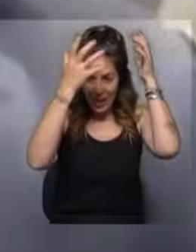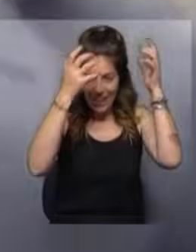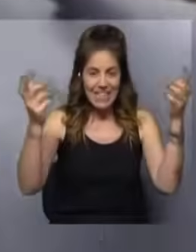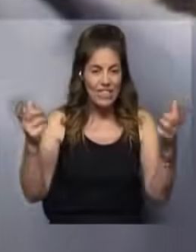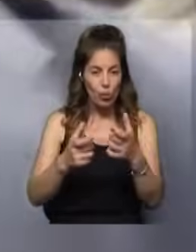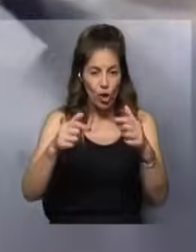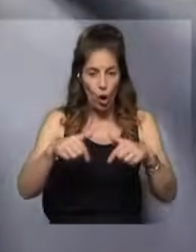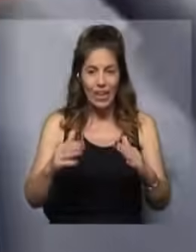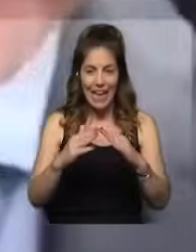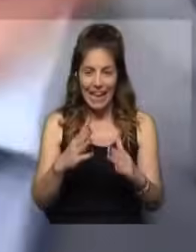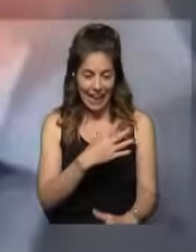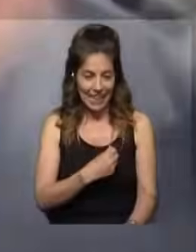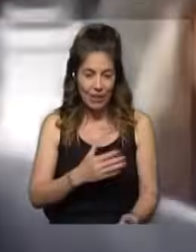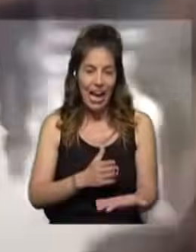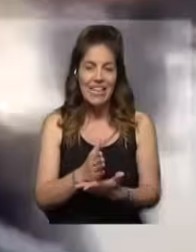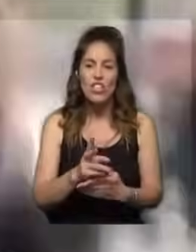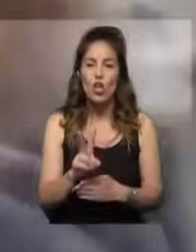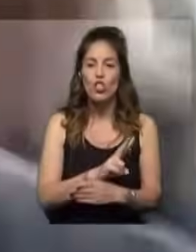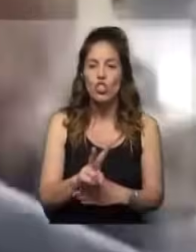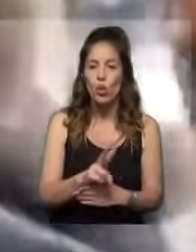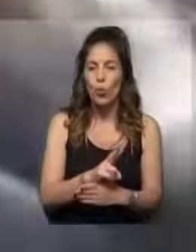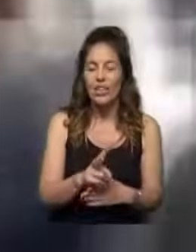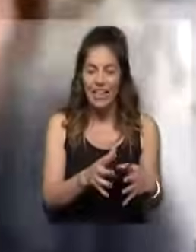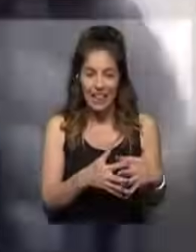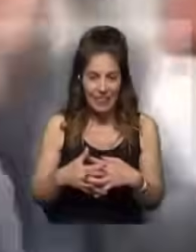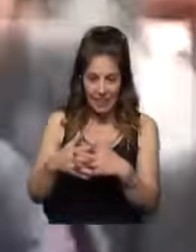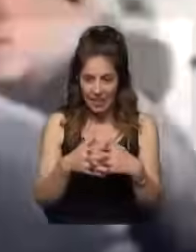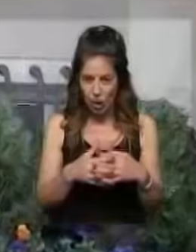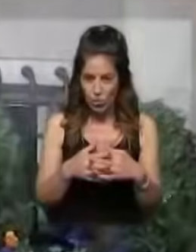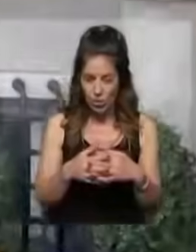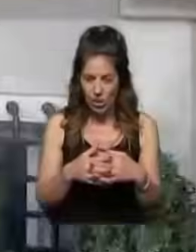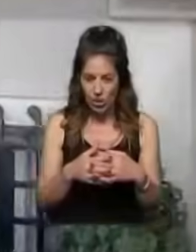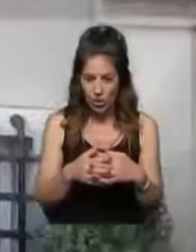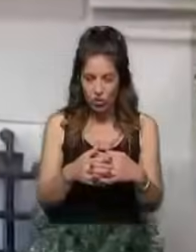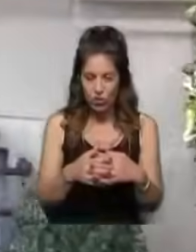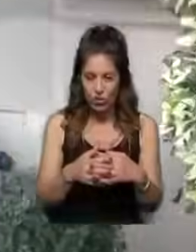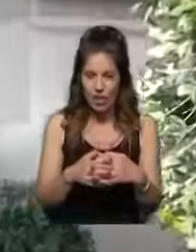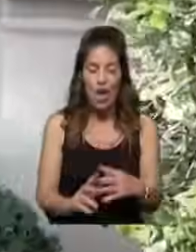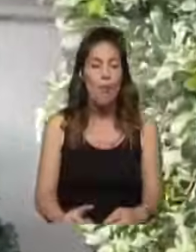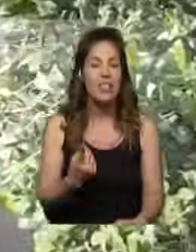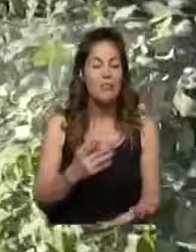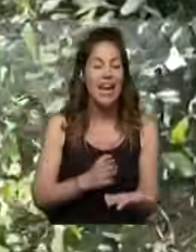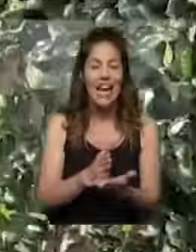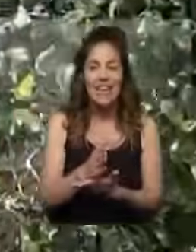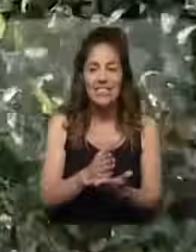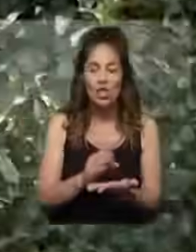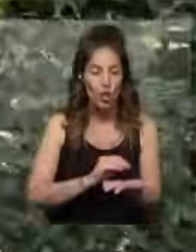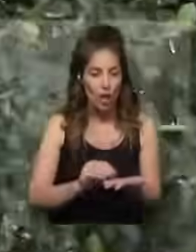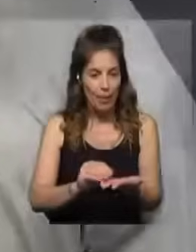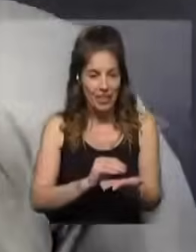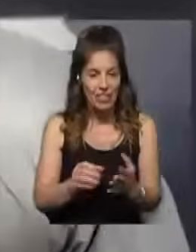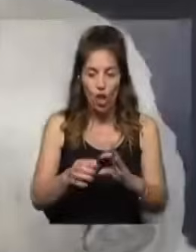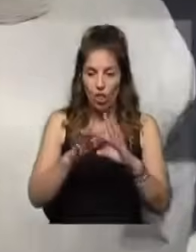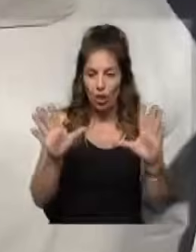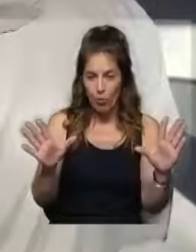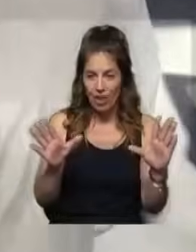hoy en la casa blanca con el asesor de seguridad Nacional de Joe biden Jake y Juan González principal asesor de la Administración demócrata